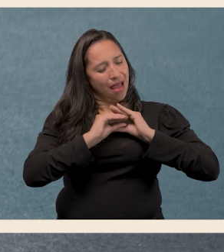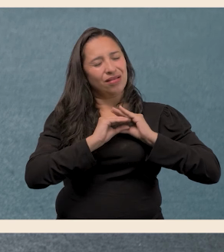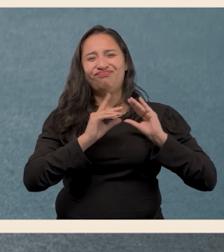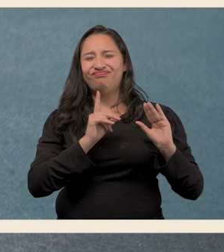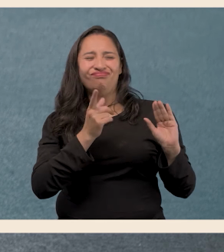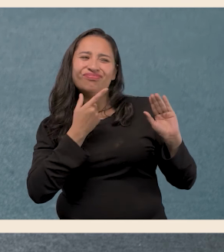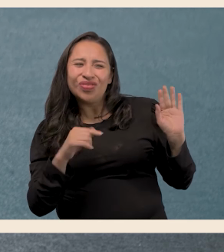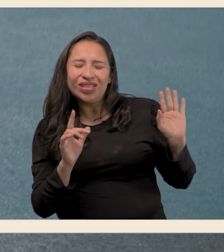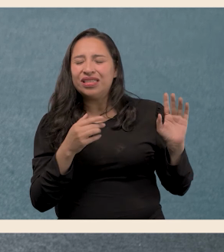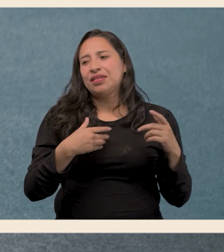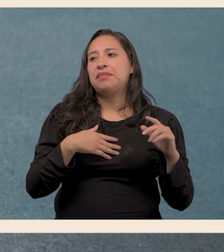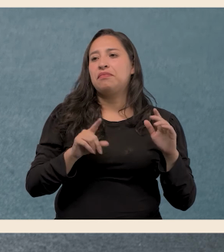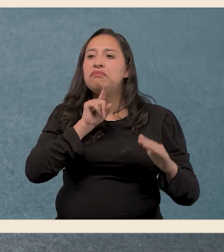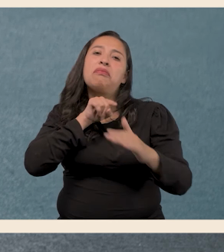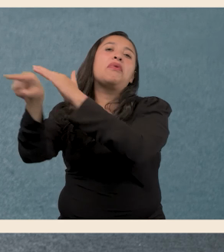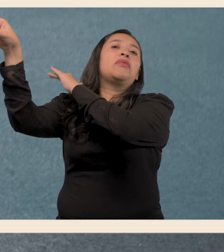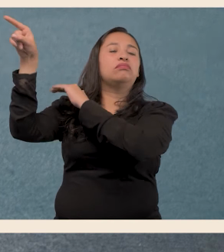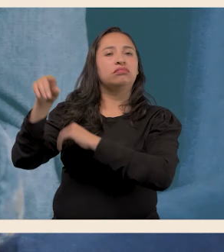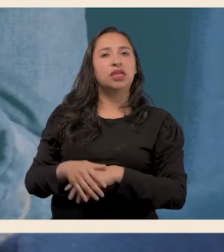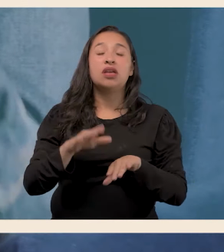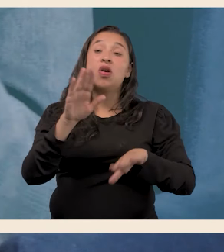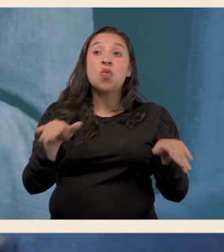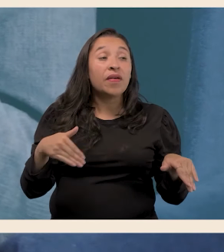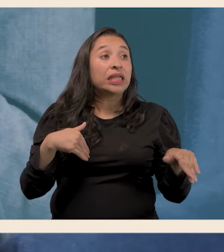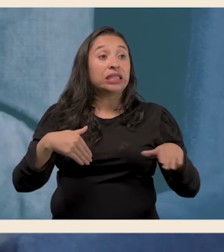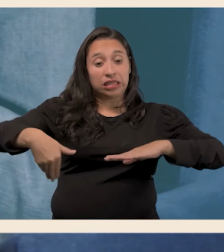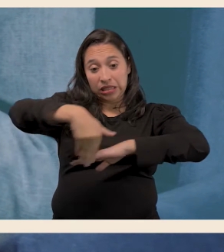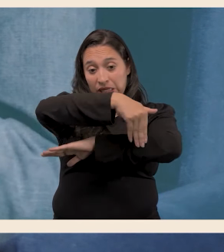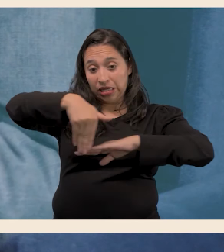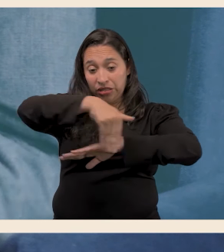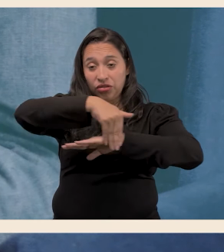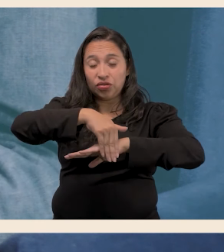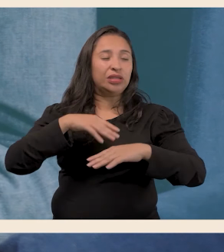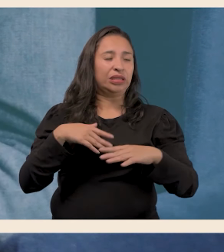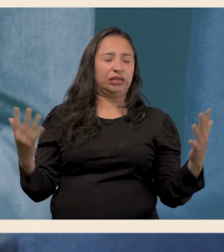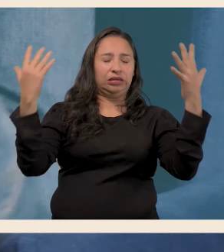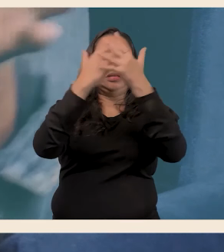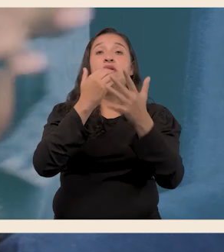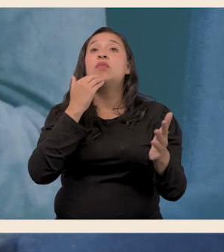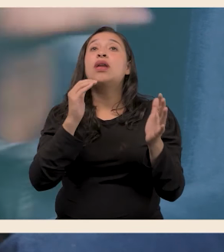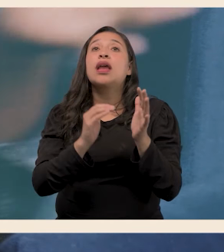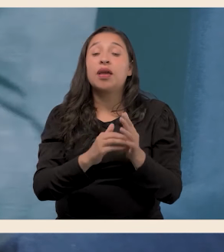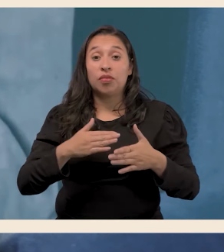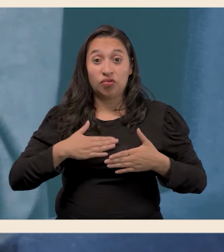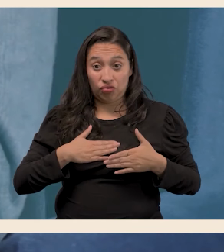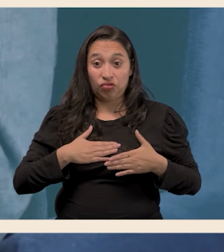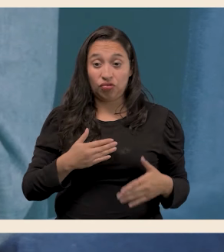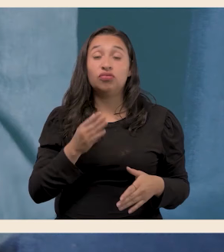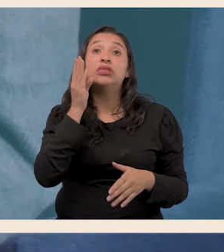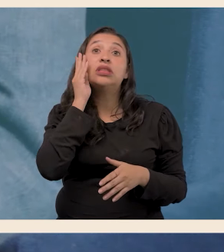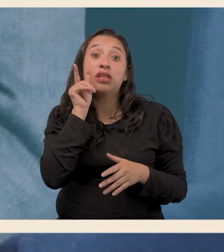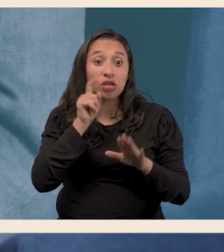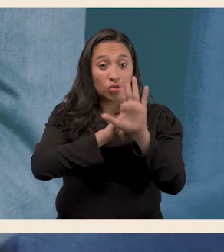no conocía direcciones, no conocía nomenclaturas. Que eso a veces le pasa a uno que tiene sus cinco conocimientos, que se metió por aquí, pero no